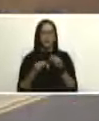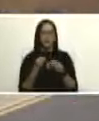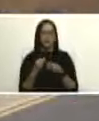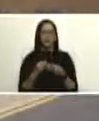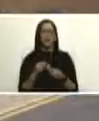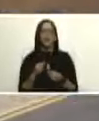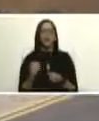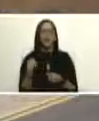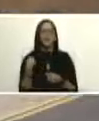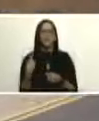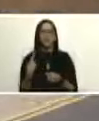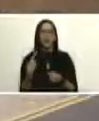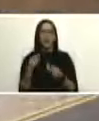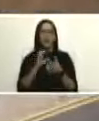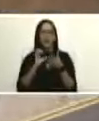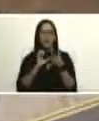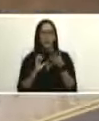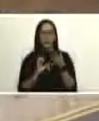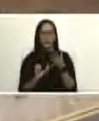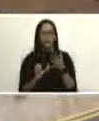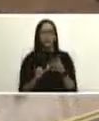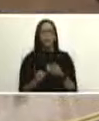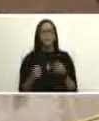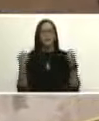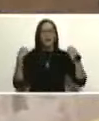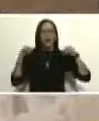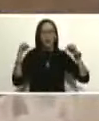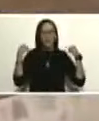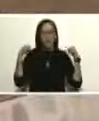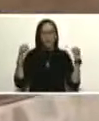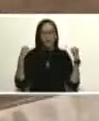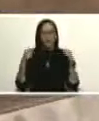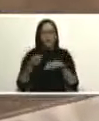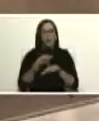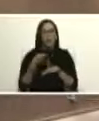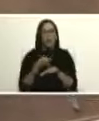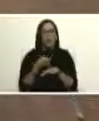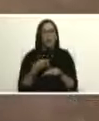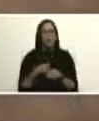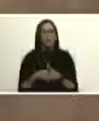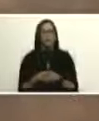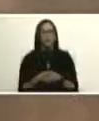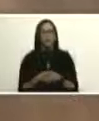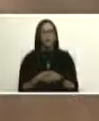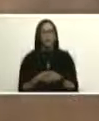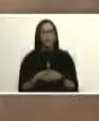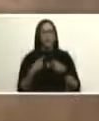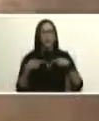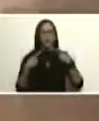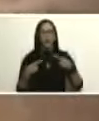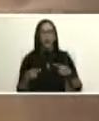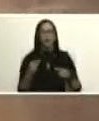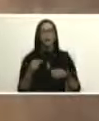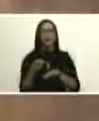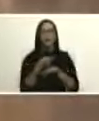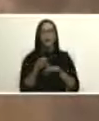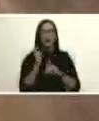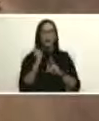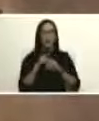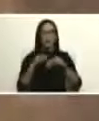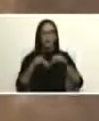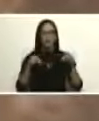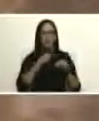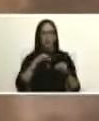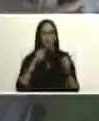en la principal herramienta para el ejercicio del gobierno popular, del gobierno desde el territorio y de